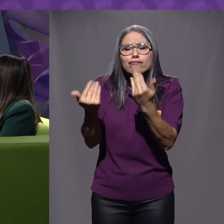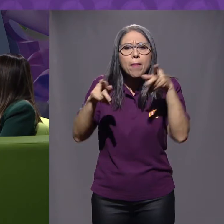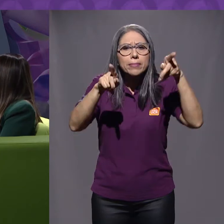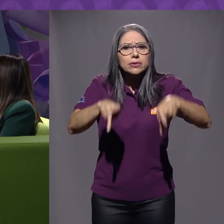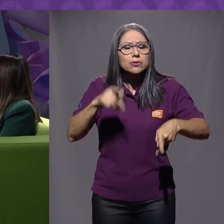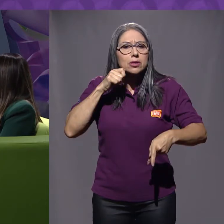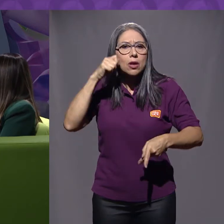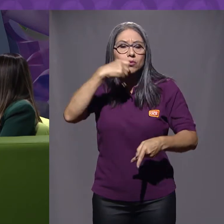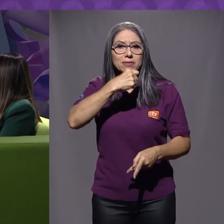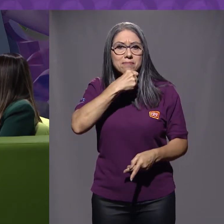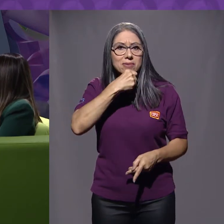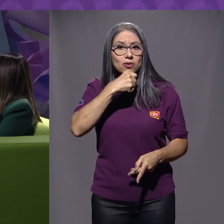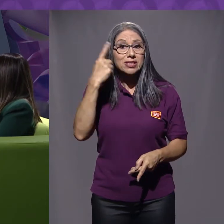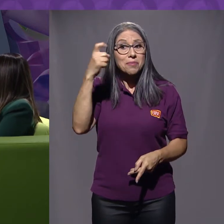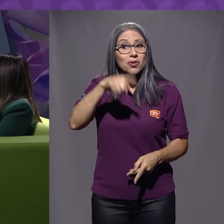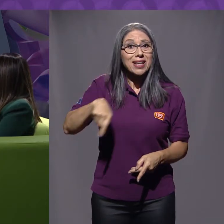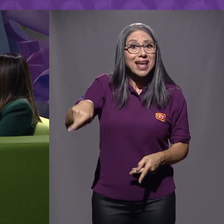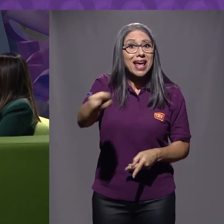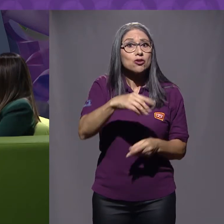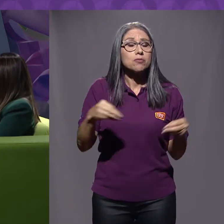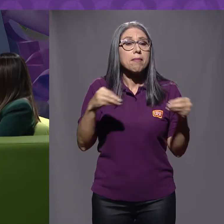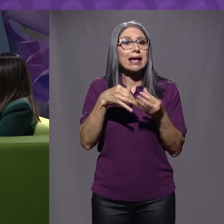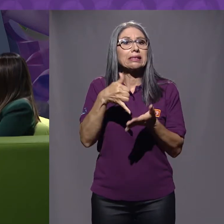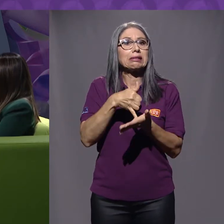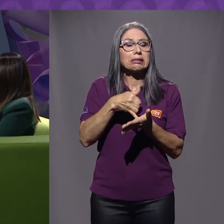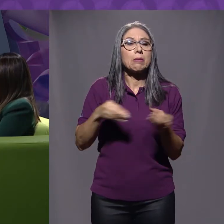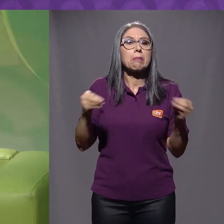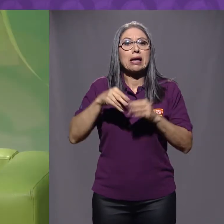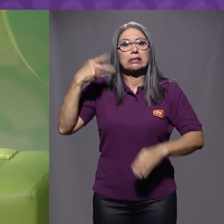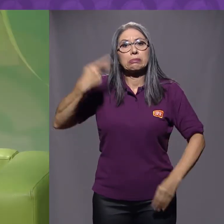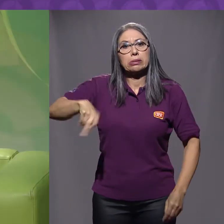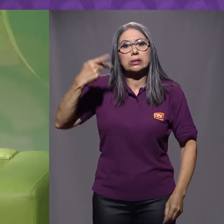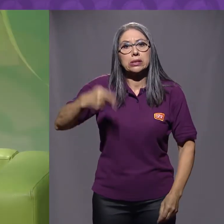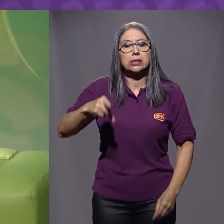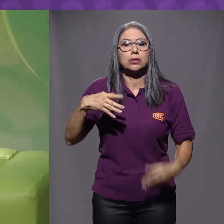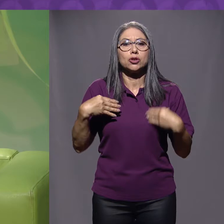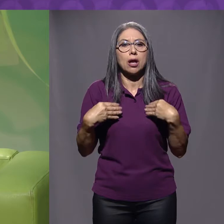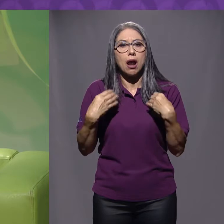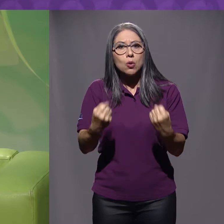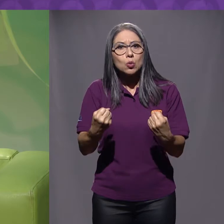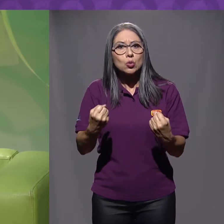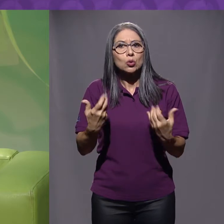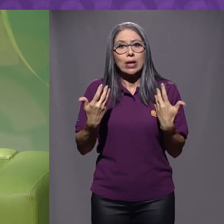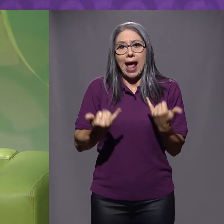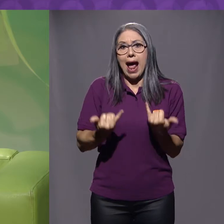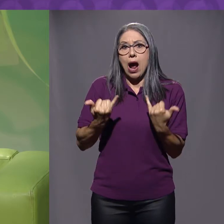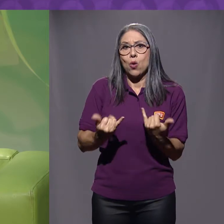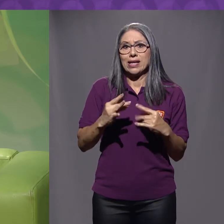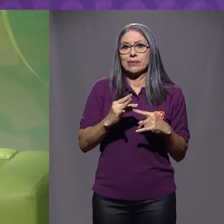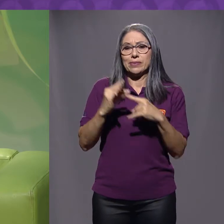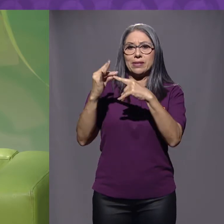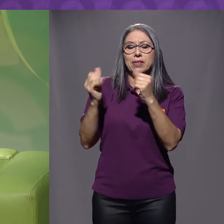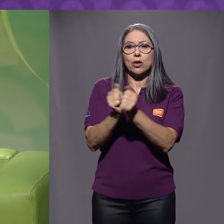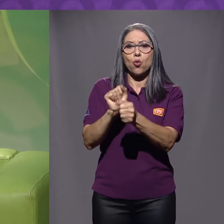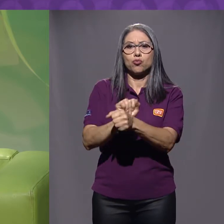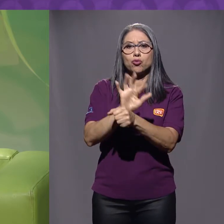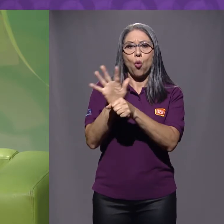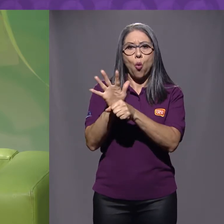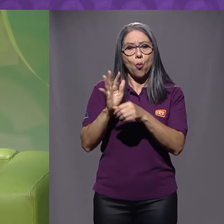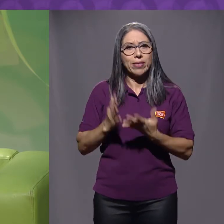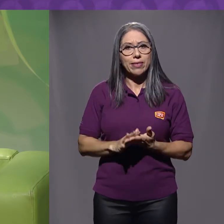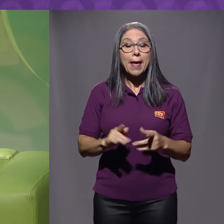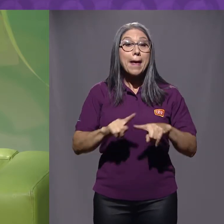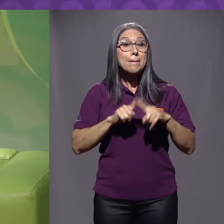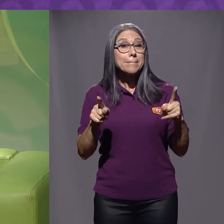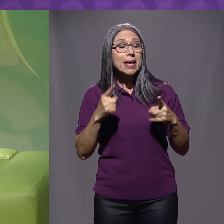que ha enfrentado vulnerabilidad ante el contagio por el COVID, su salud se ha visto más afectada? Pero ¿cómo tener presente en el diseño y en la